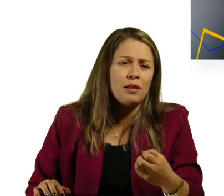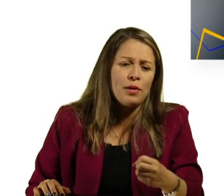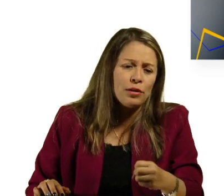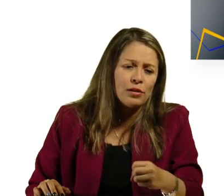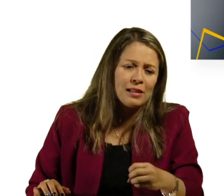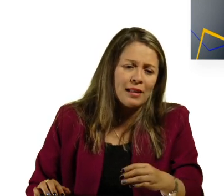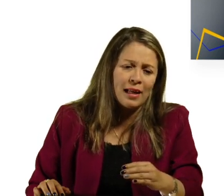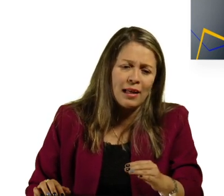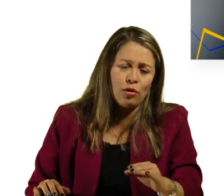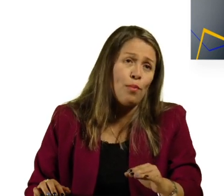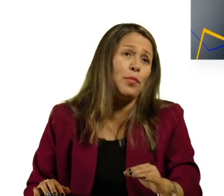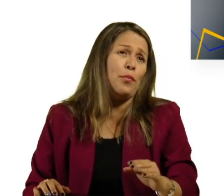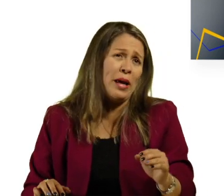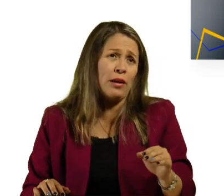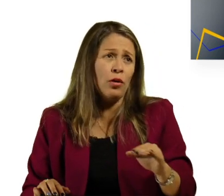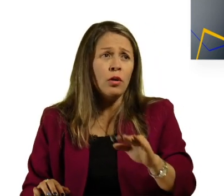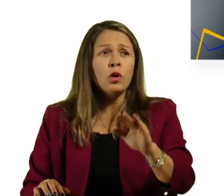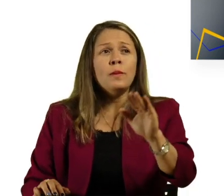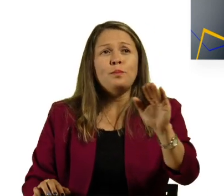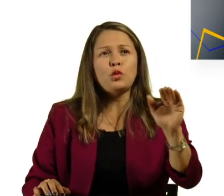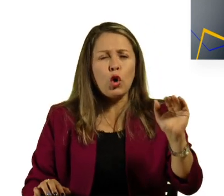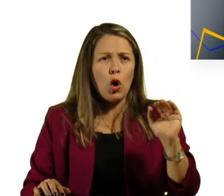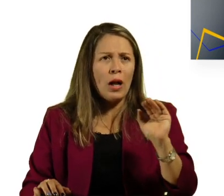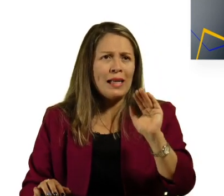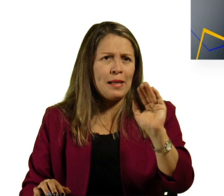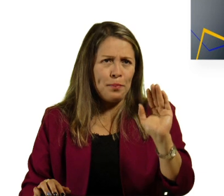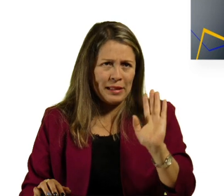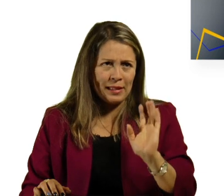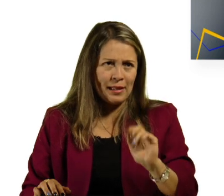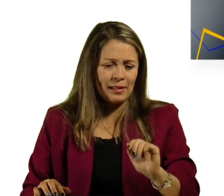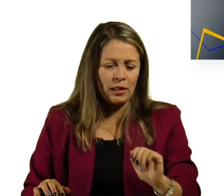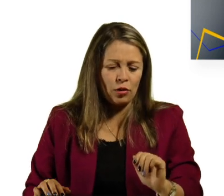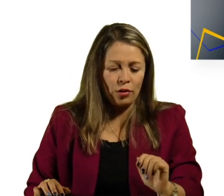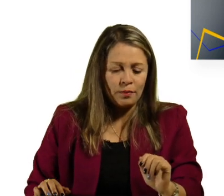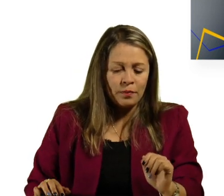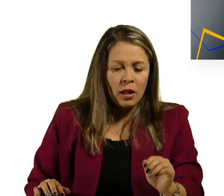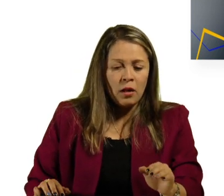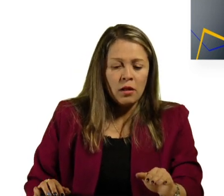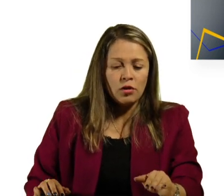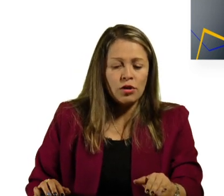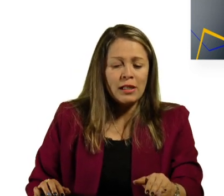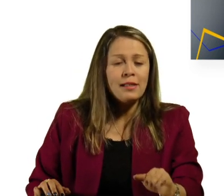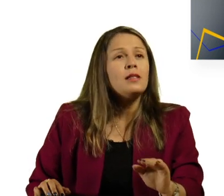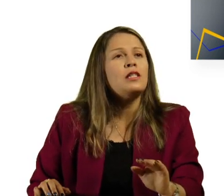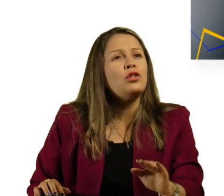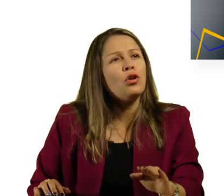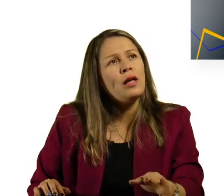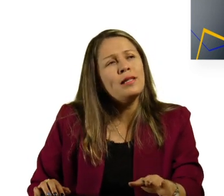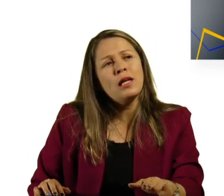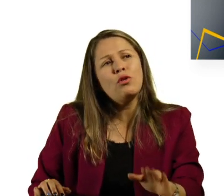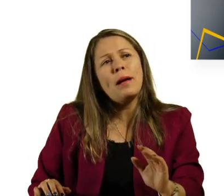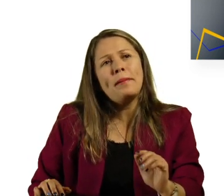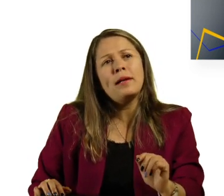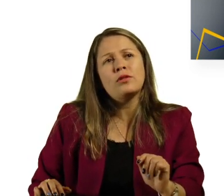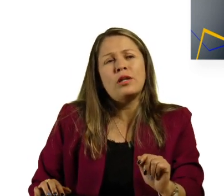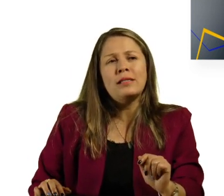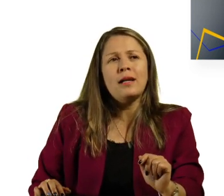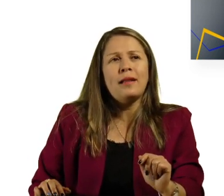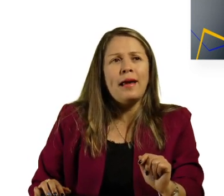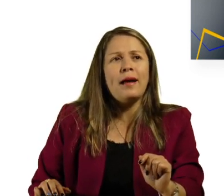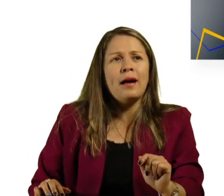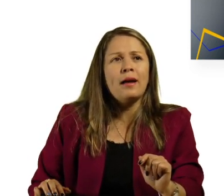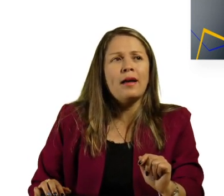de crecimiento está teniendo en promedio todas las empresas del sector. Entonces, si yo diseño una